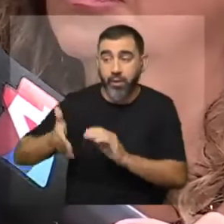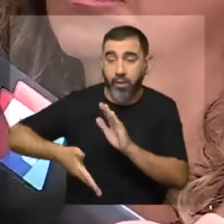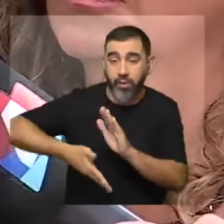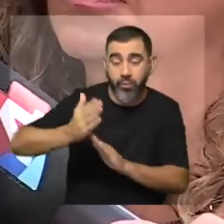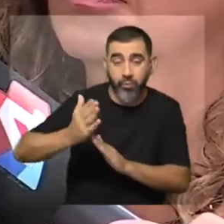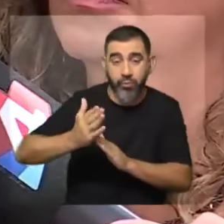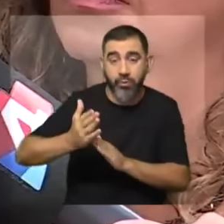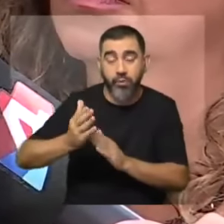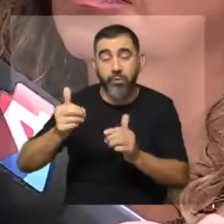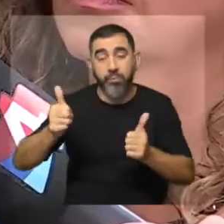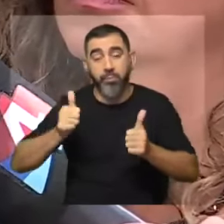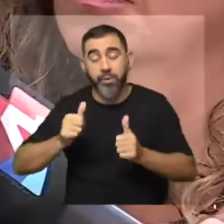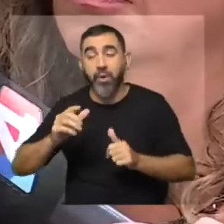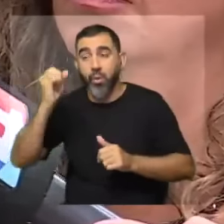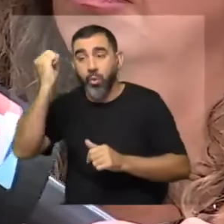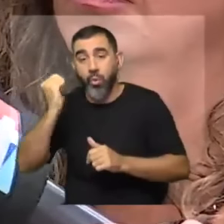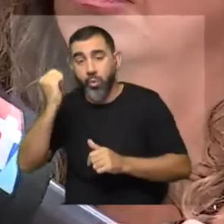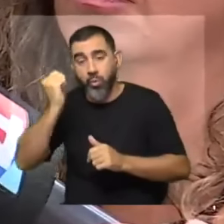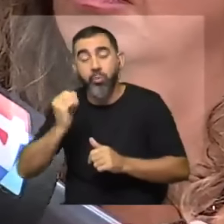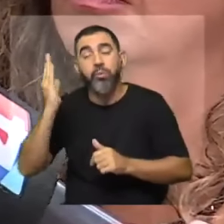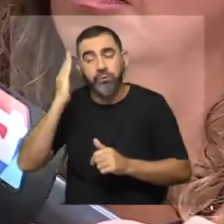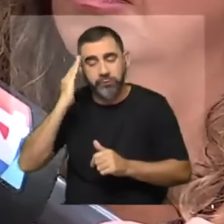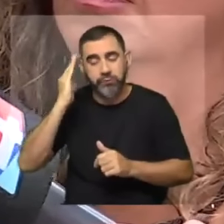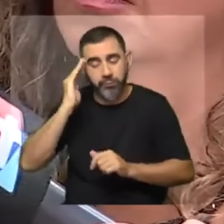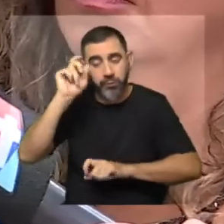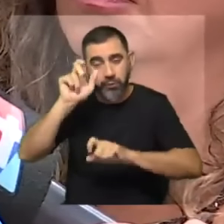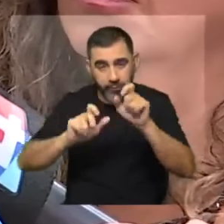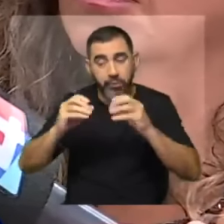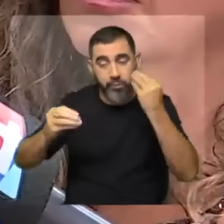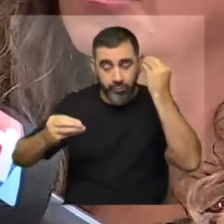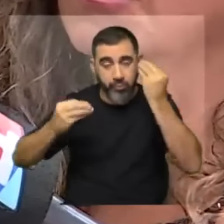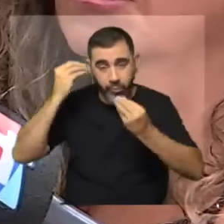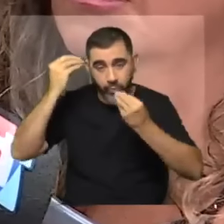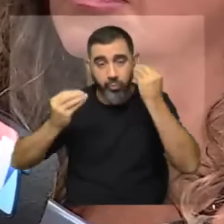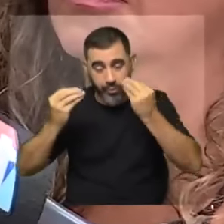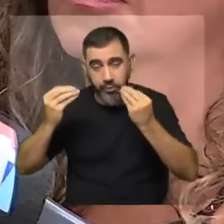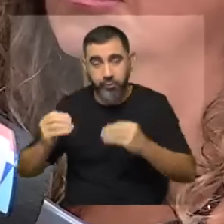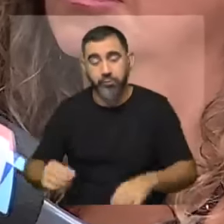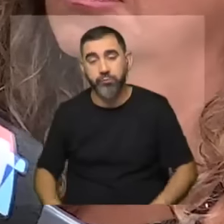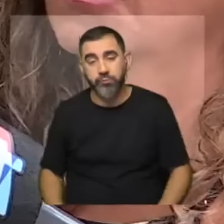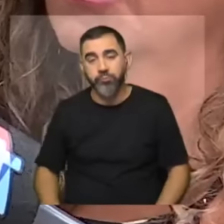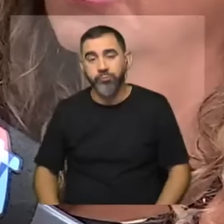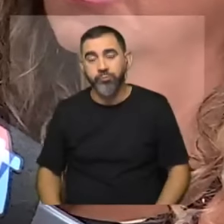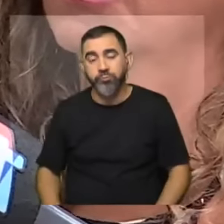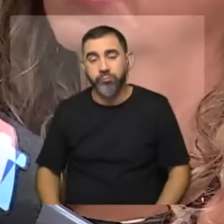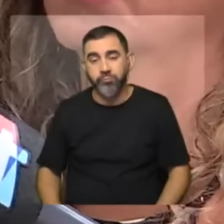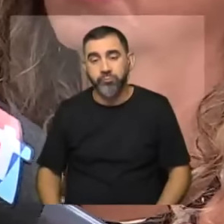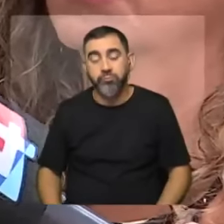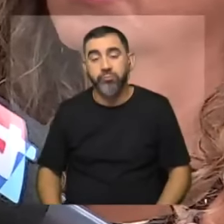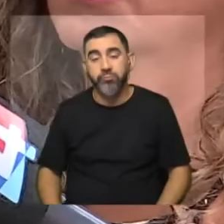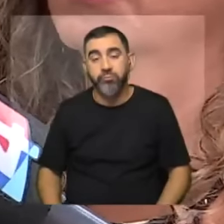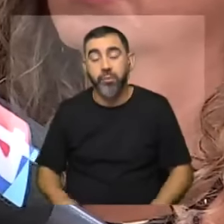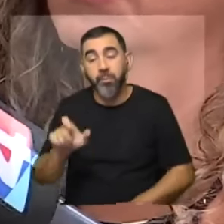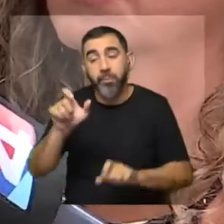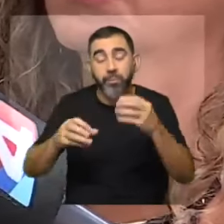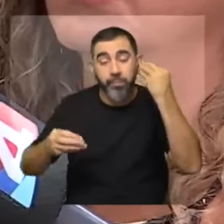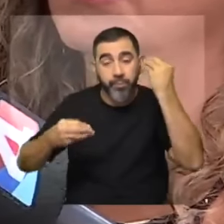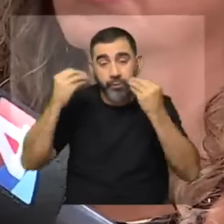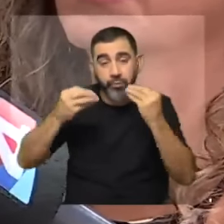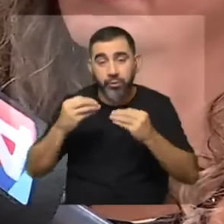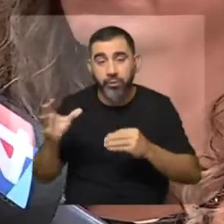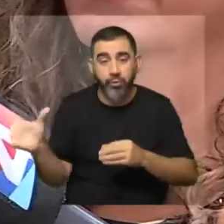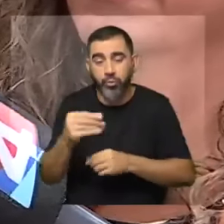ir una parado del Ómnibus sabemos que la gente está preocupada y la gente que se preocupa es de todos